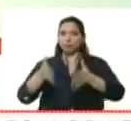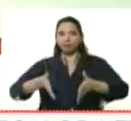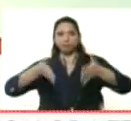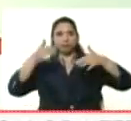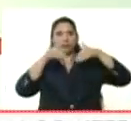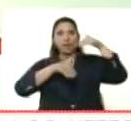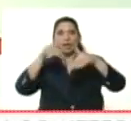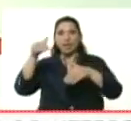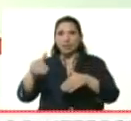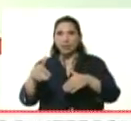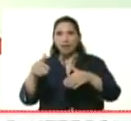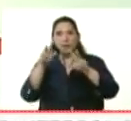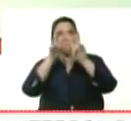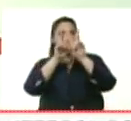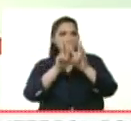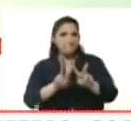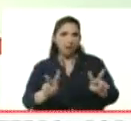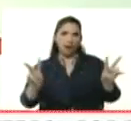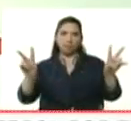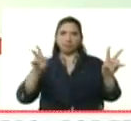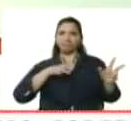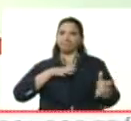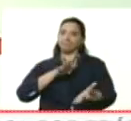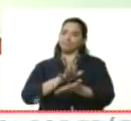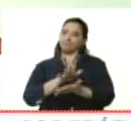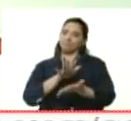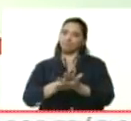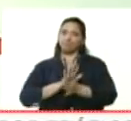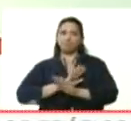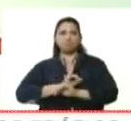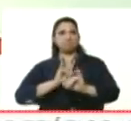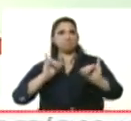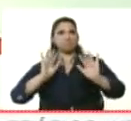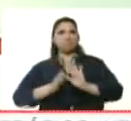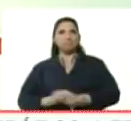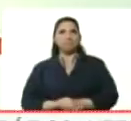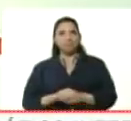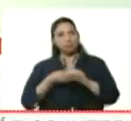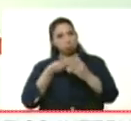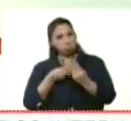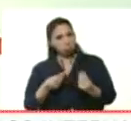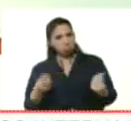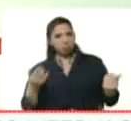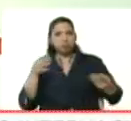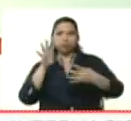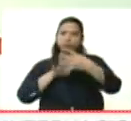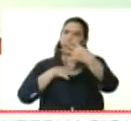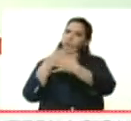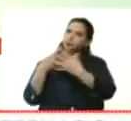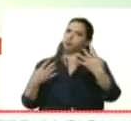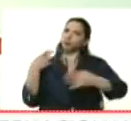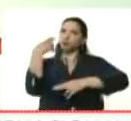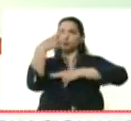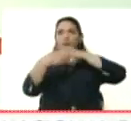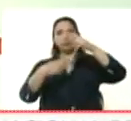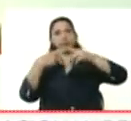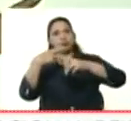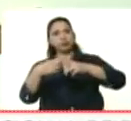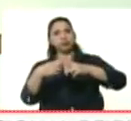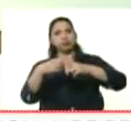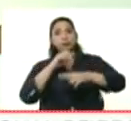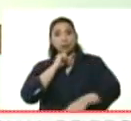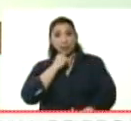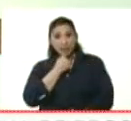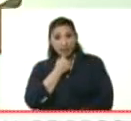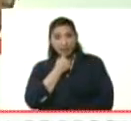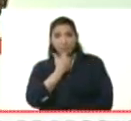elecciones en paz. En paz, en armonía, transparentes, universales, directas y secretas. El